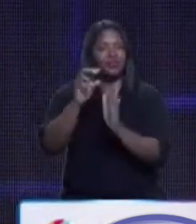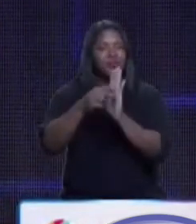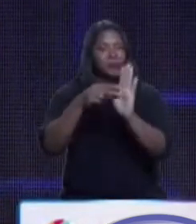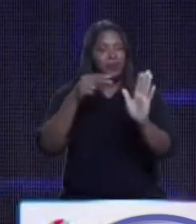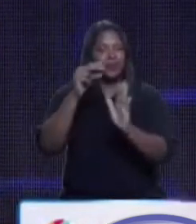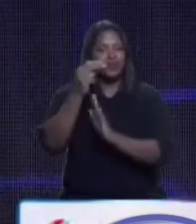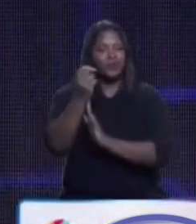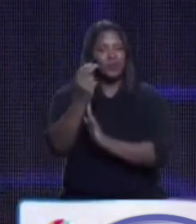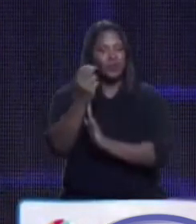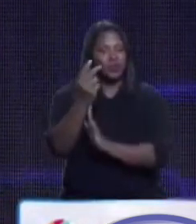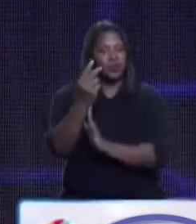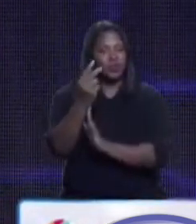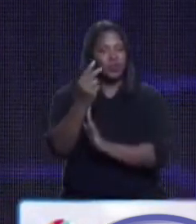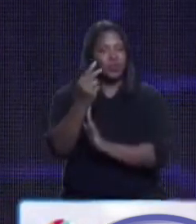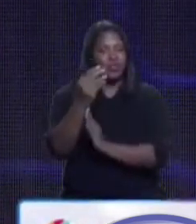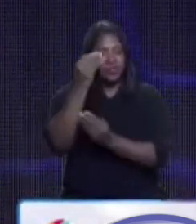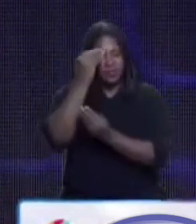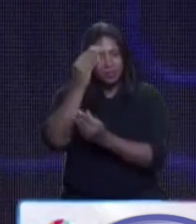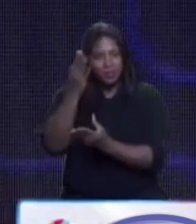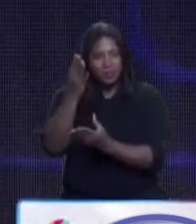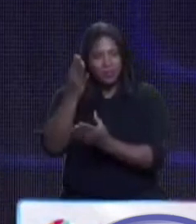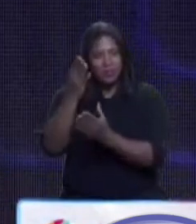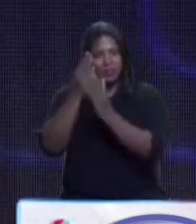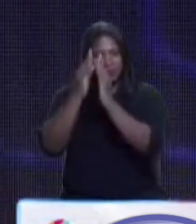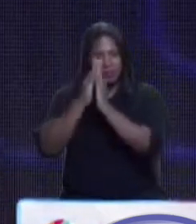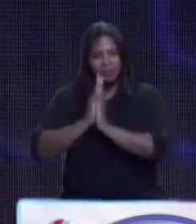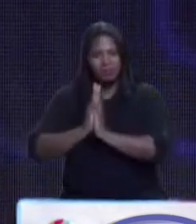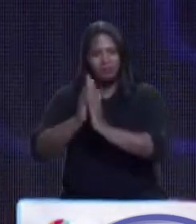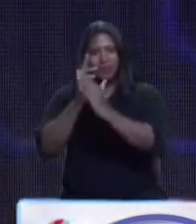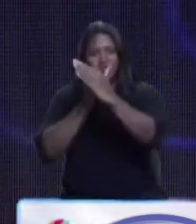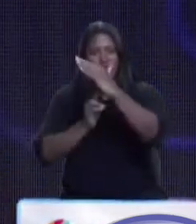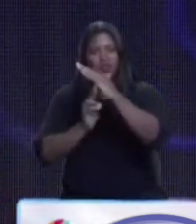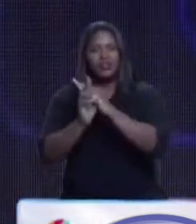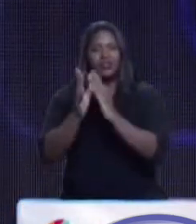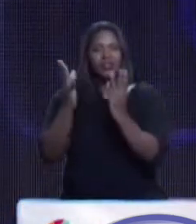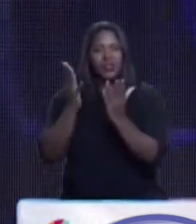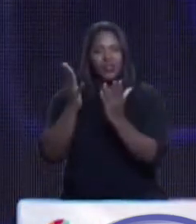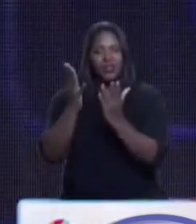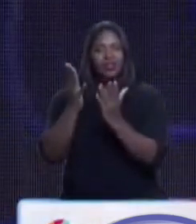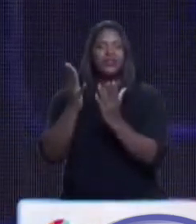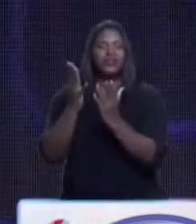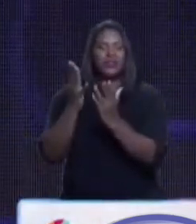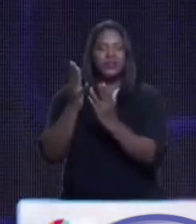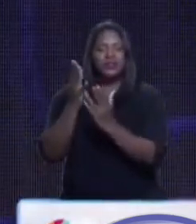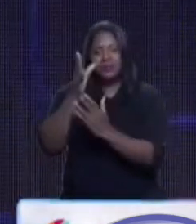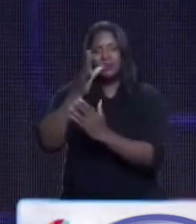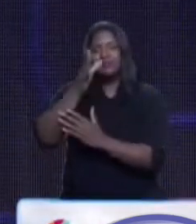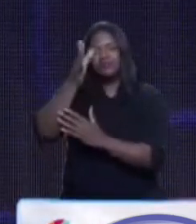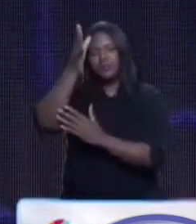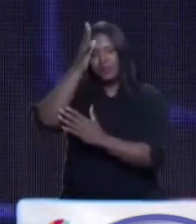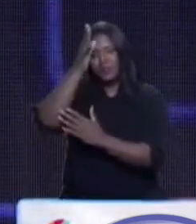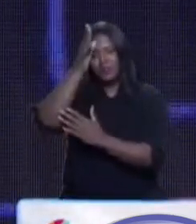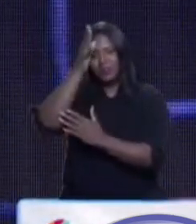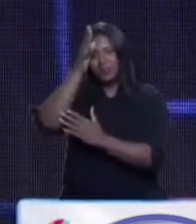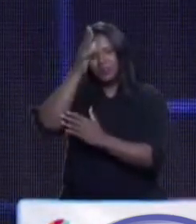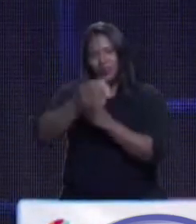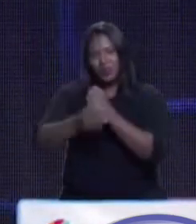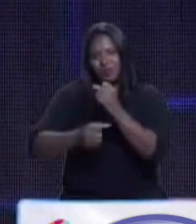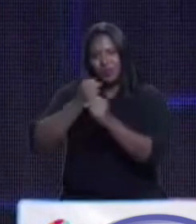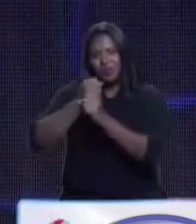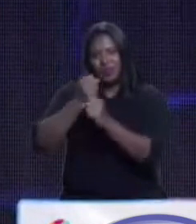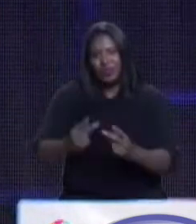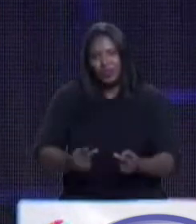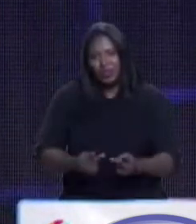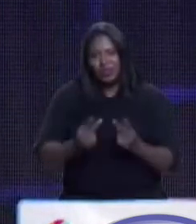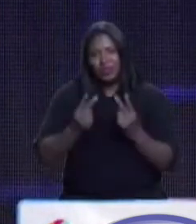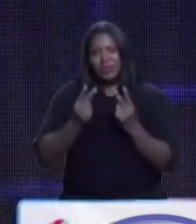12. Honrarás a tu padre y a tu madre, y tus días serán largos en esta tierra que Jehová, tu Dios, te da. El día que me